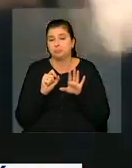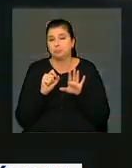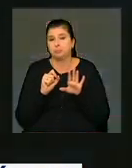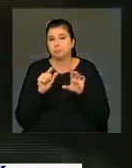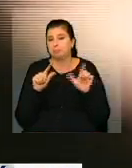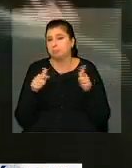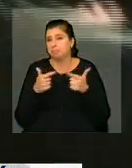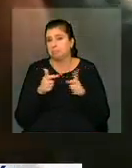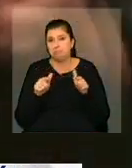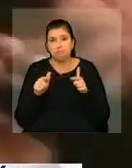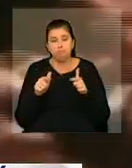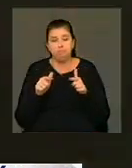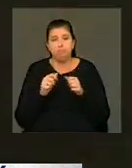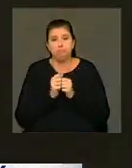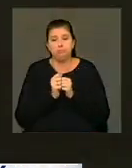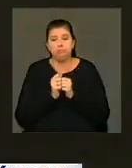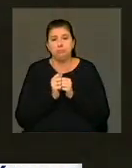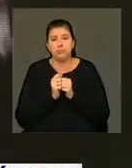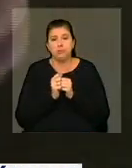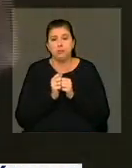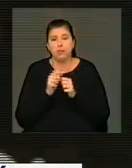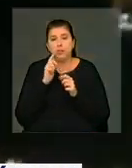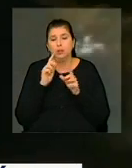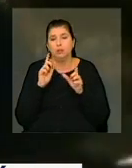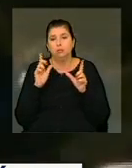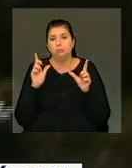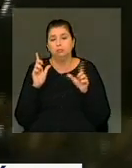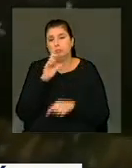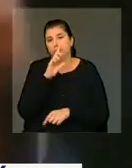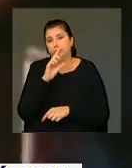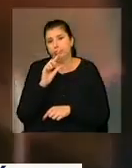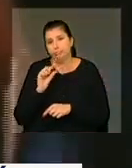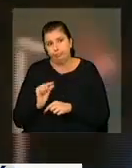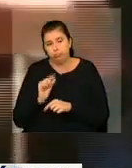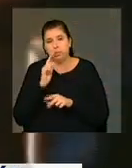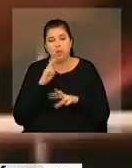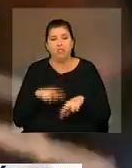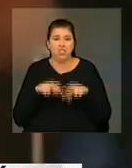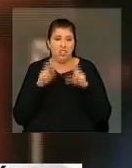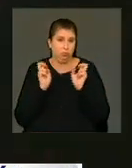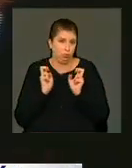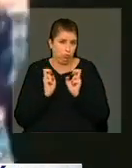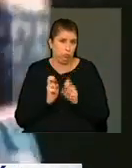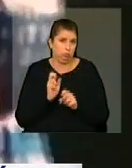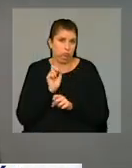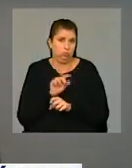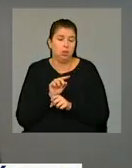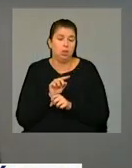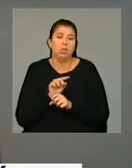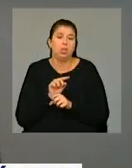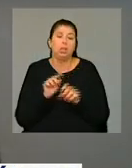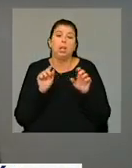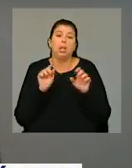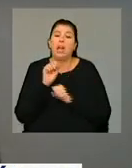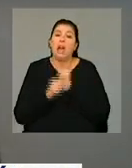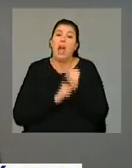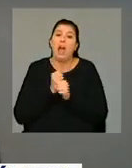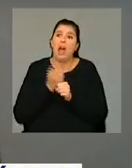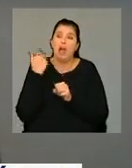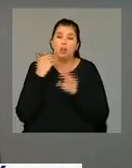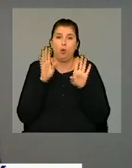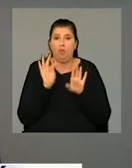empieza a decaer toda esta investigación clínica en psicodélicos. Y en los 90 suceden muchas cosas,